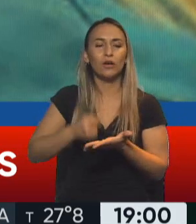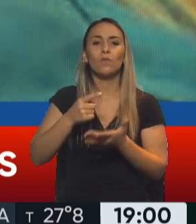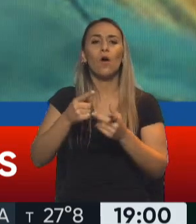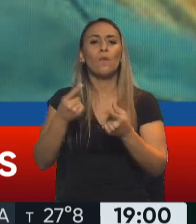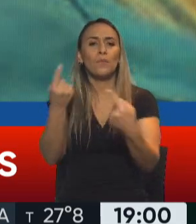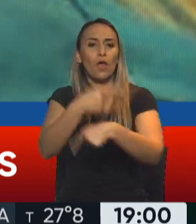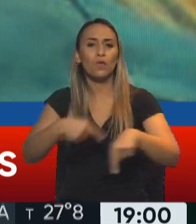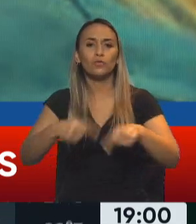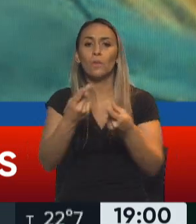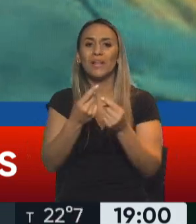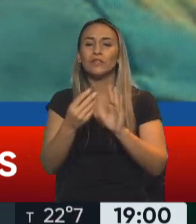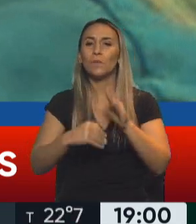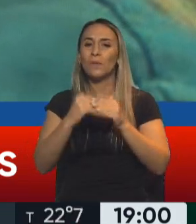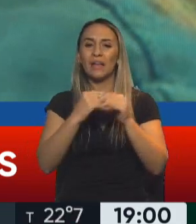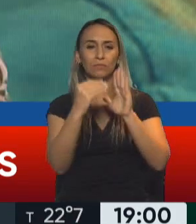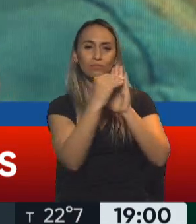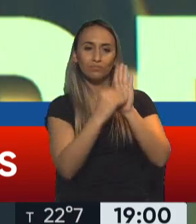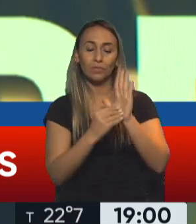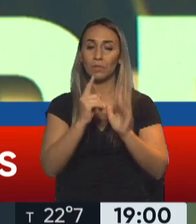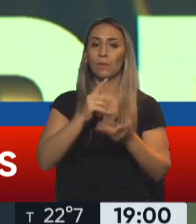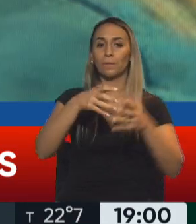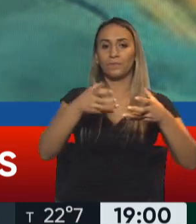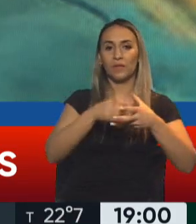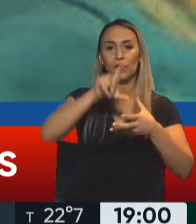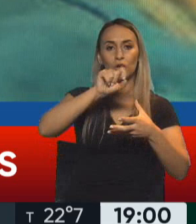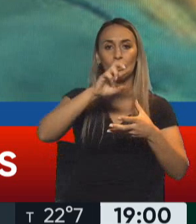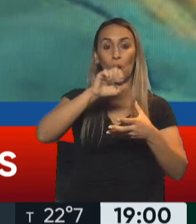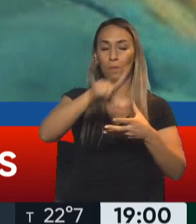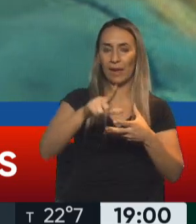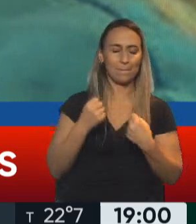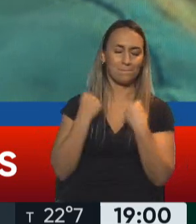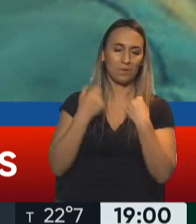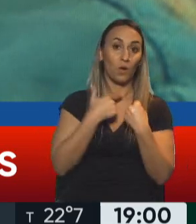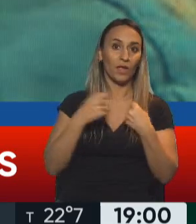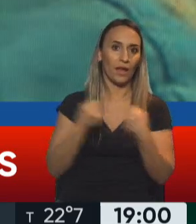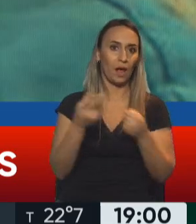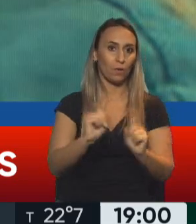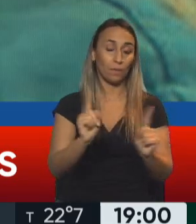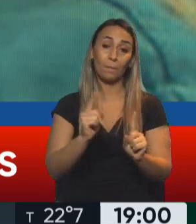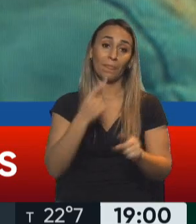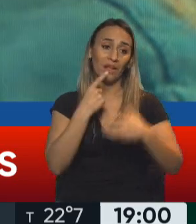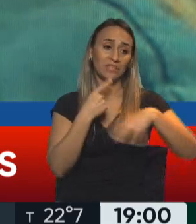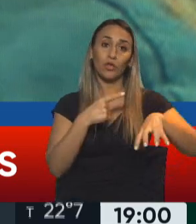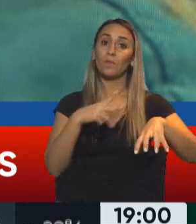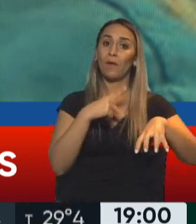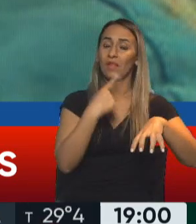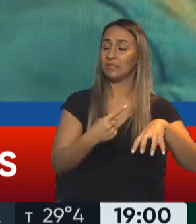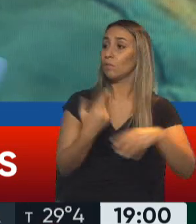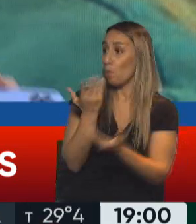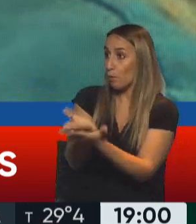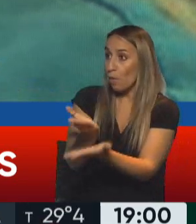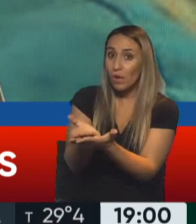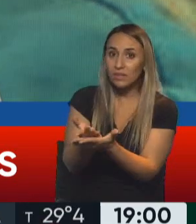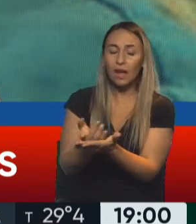máximos, con el comunicado de la COPAL, ¿no?, resistiéndose a una negociación, porque según el sector privado no se estaban escuchando las propuestas, que claro, en realidad